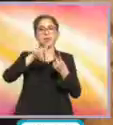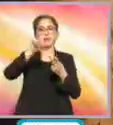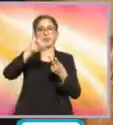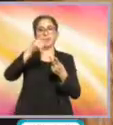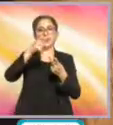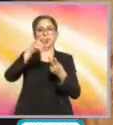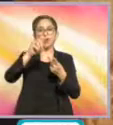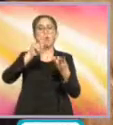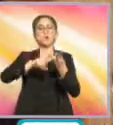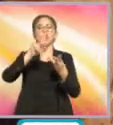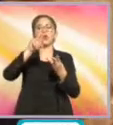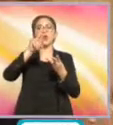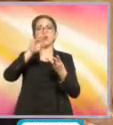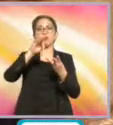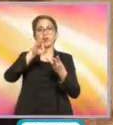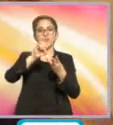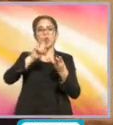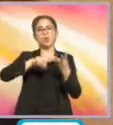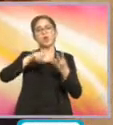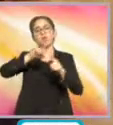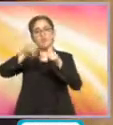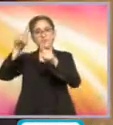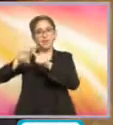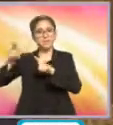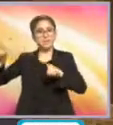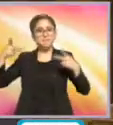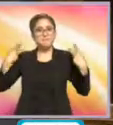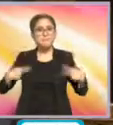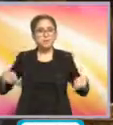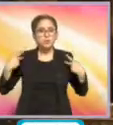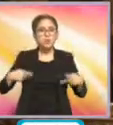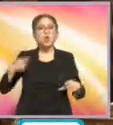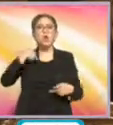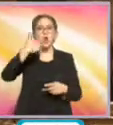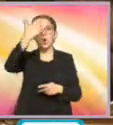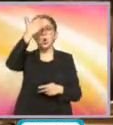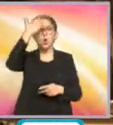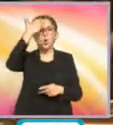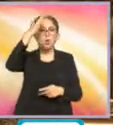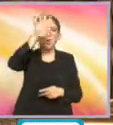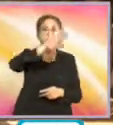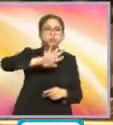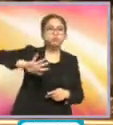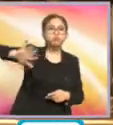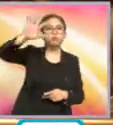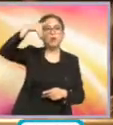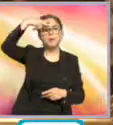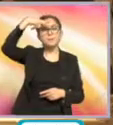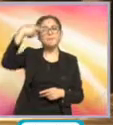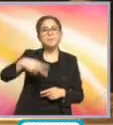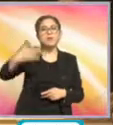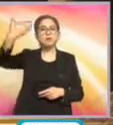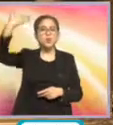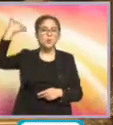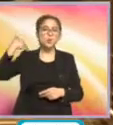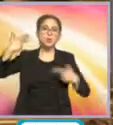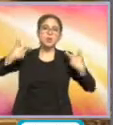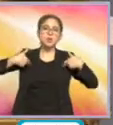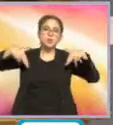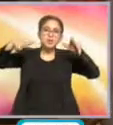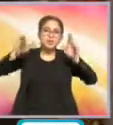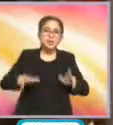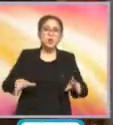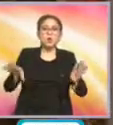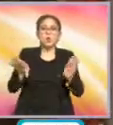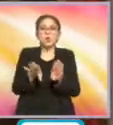Rivera, Rufino Tamayo, entre otros personajes que nos dan un recorrido por la gráfica mexicana que ha representado ese